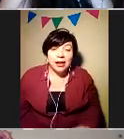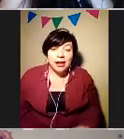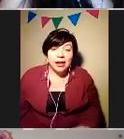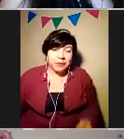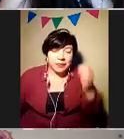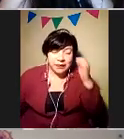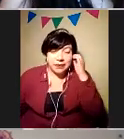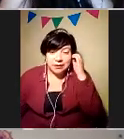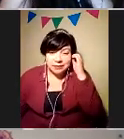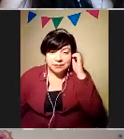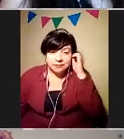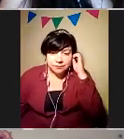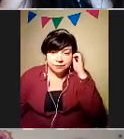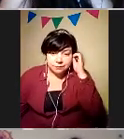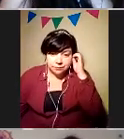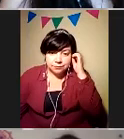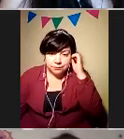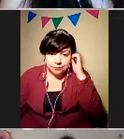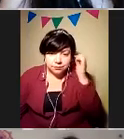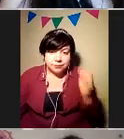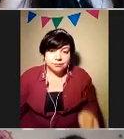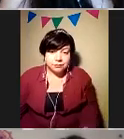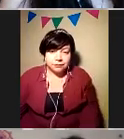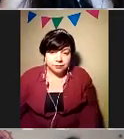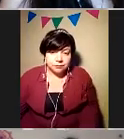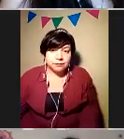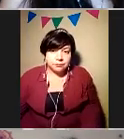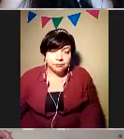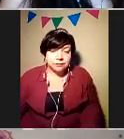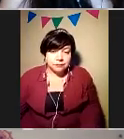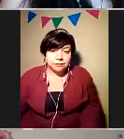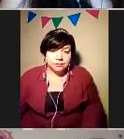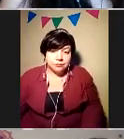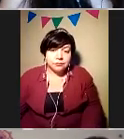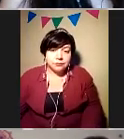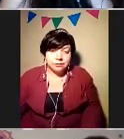Entonces, en el fondo de generar esa conciencia igual de una manera respetuosa, porque igual de